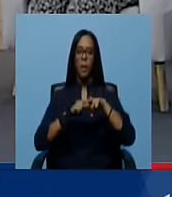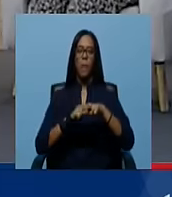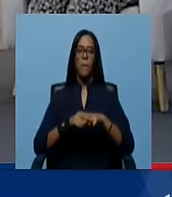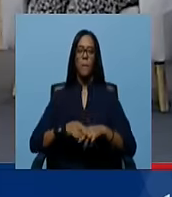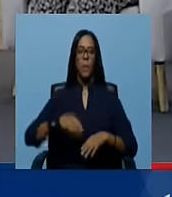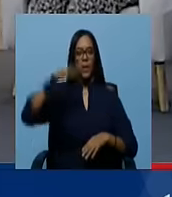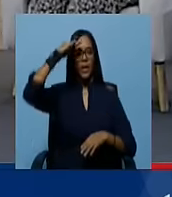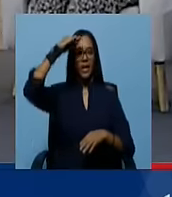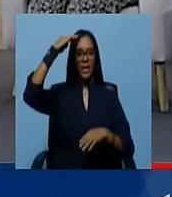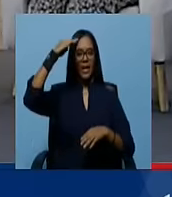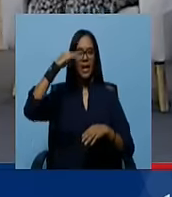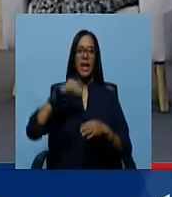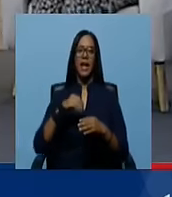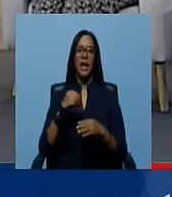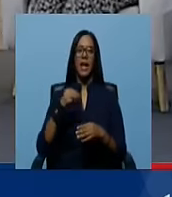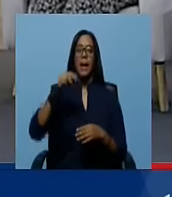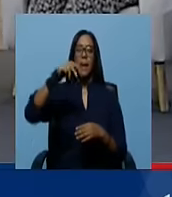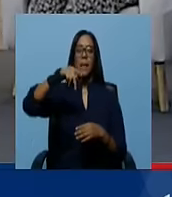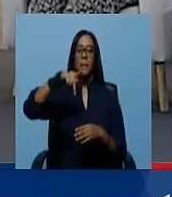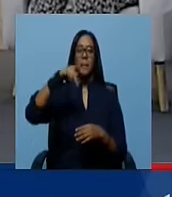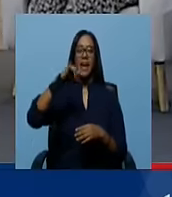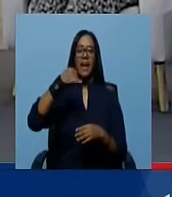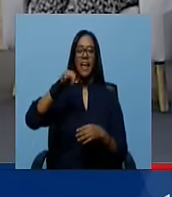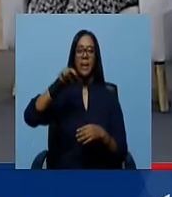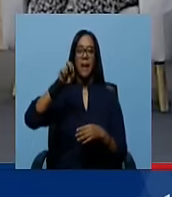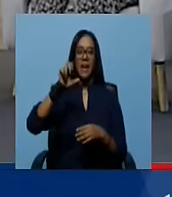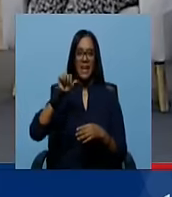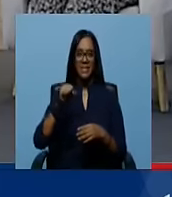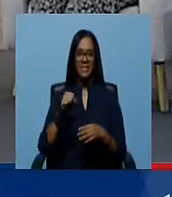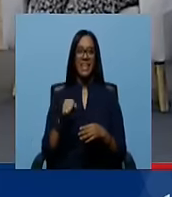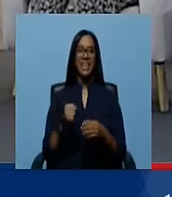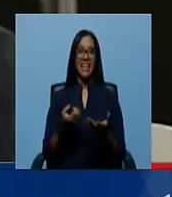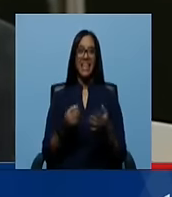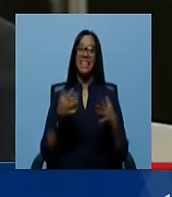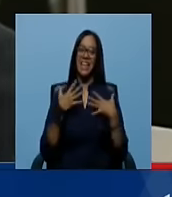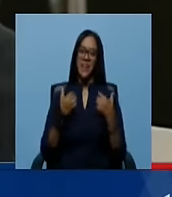Jiménez y recuperado por el general Nicolás Maduro,